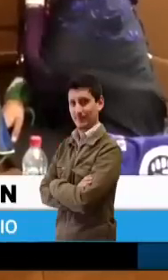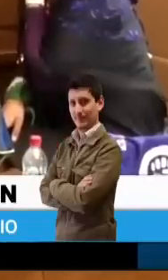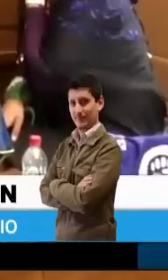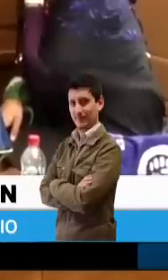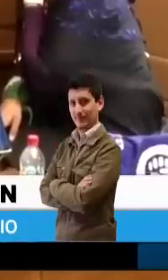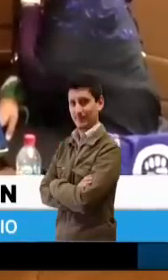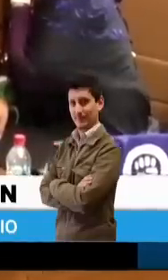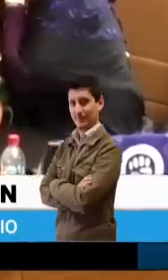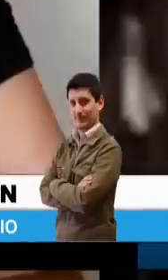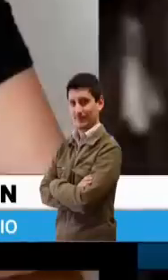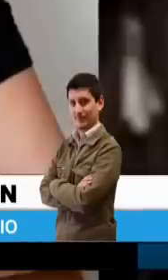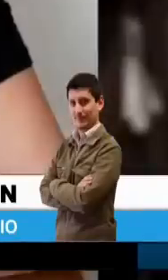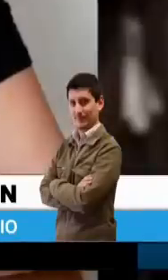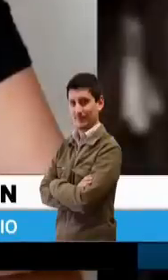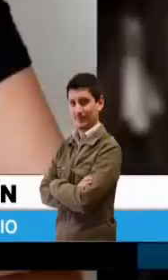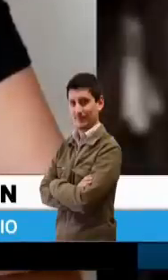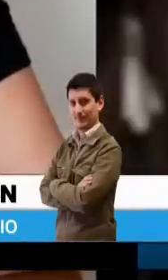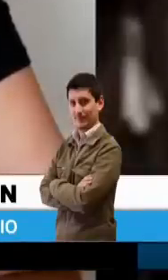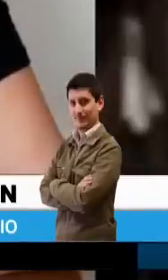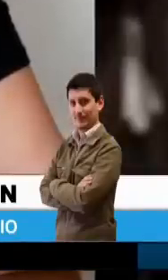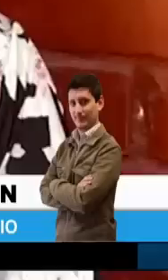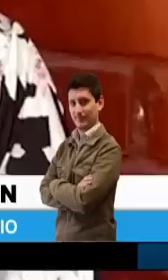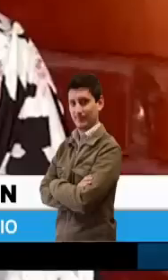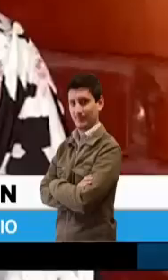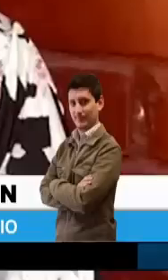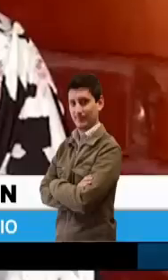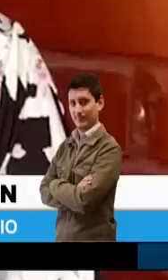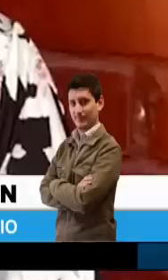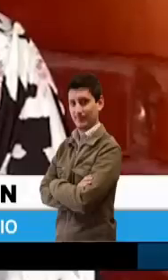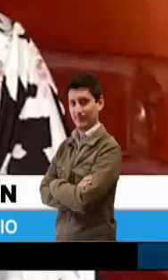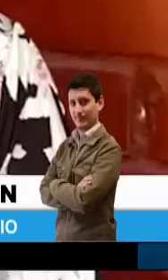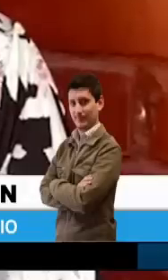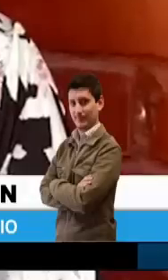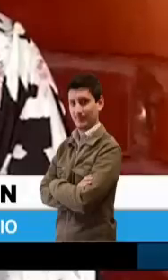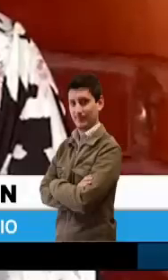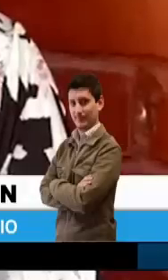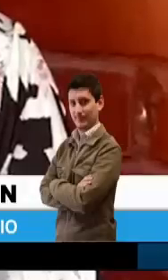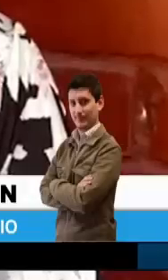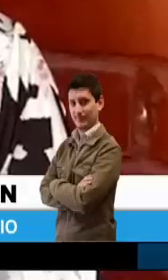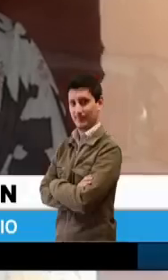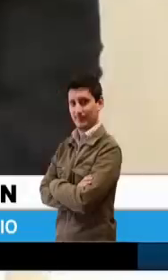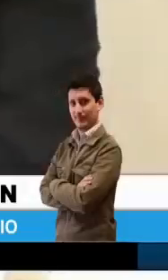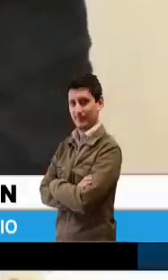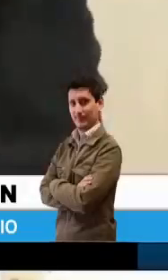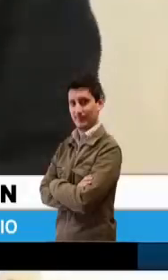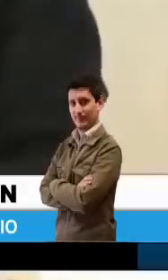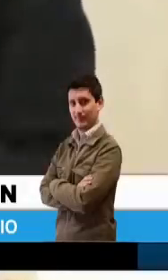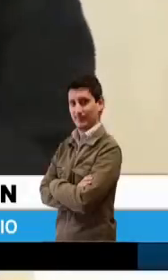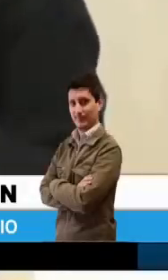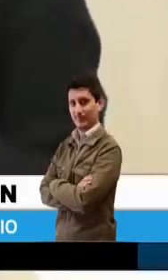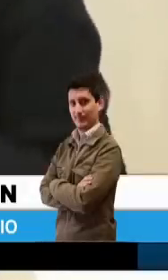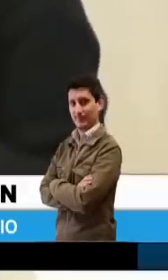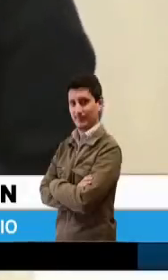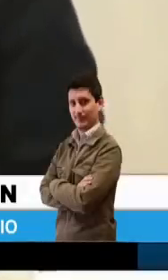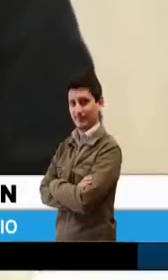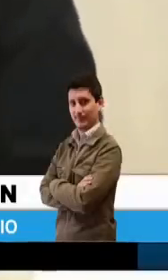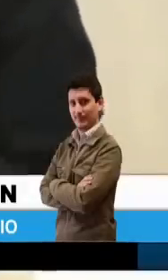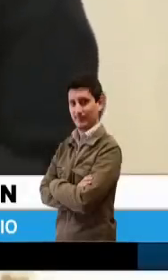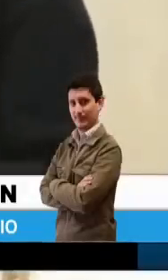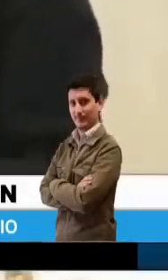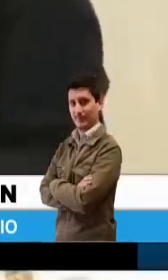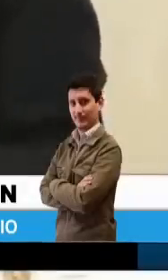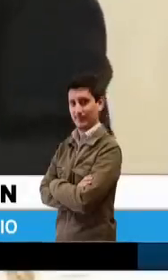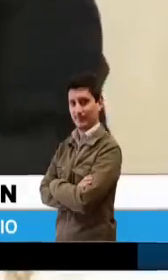fueron finalmente 73 votos a favor, 71 en contra y 3 abstenciones. El voto en contra se suma a la abstención. Por eso el